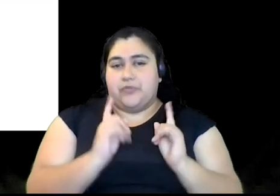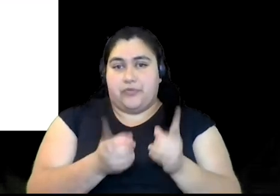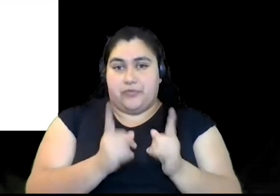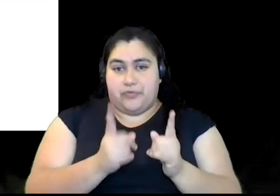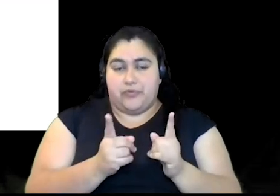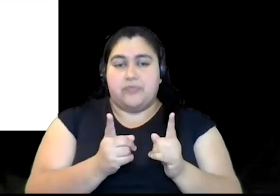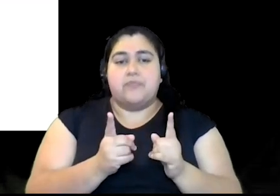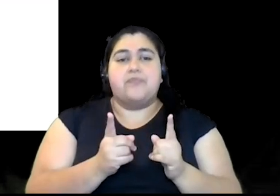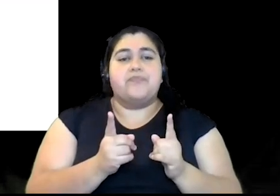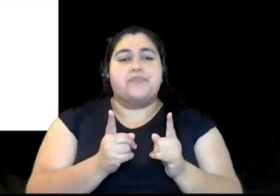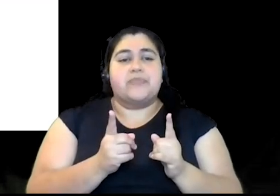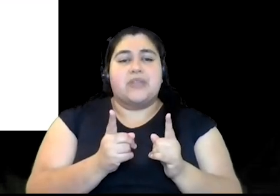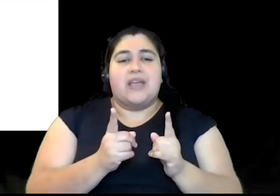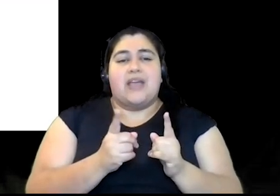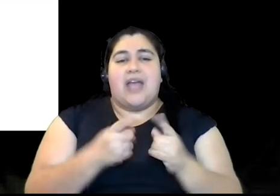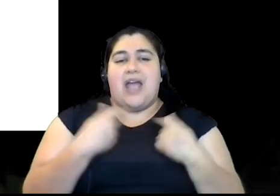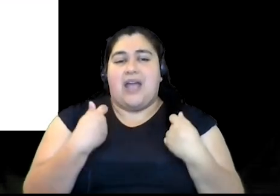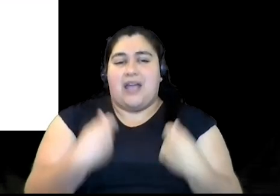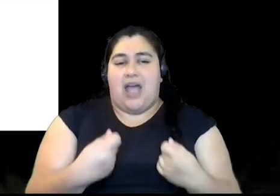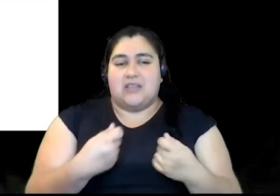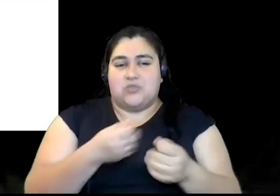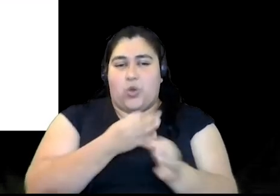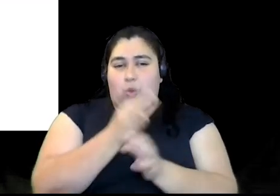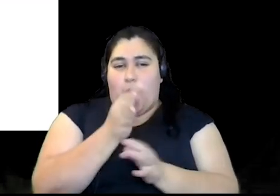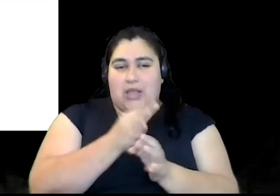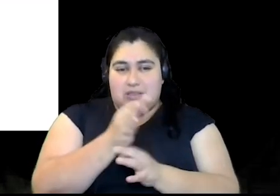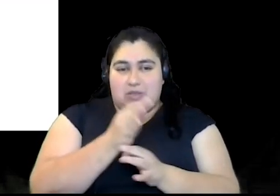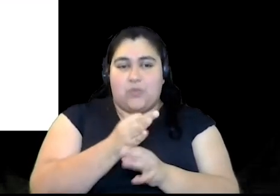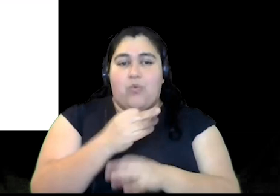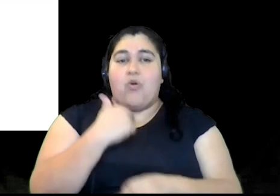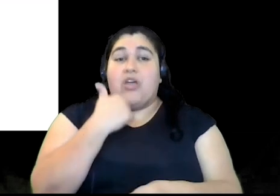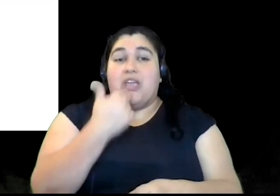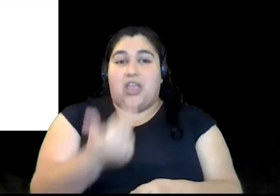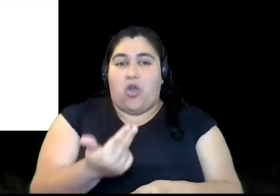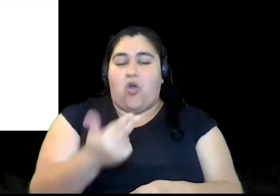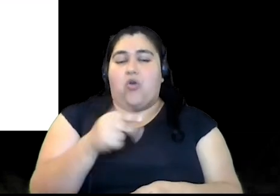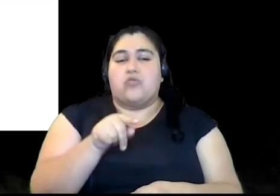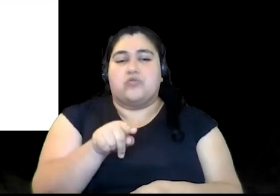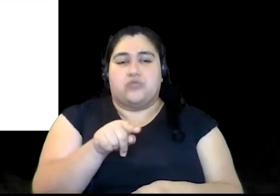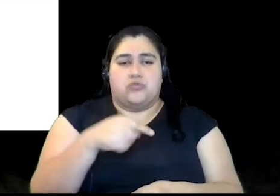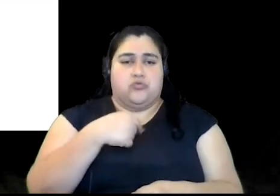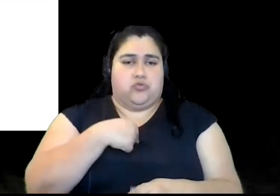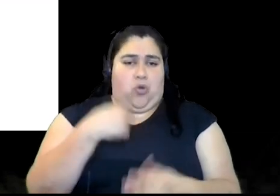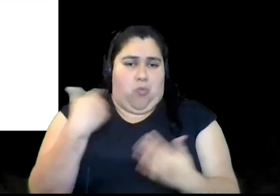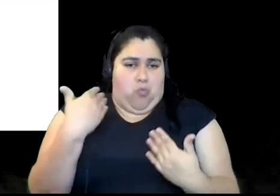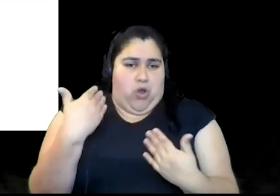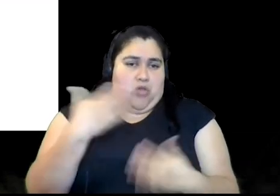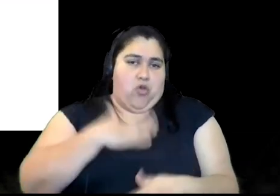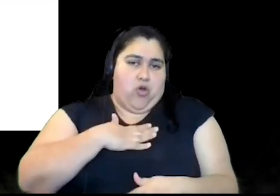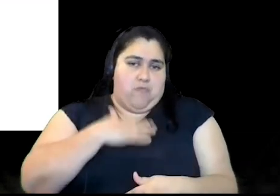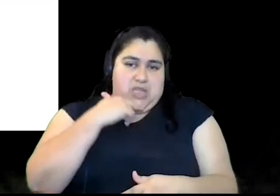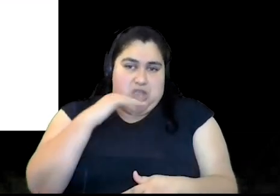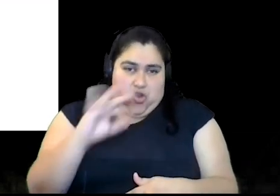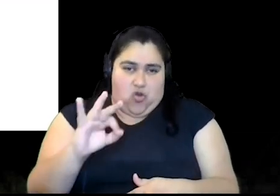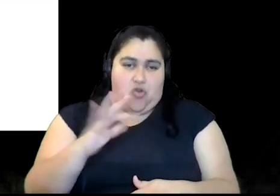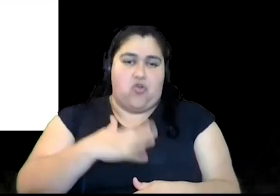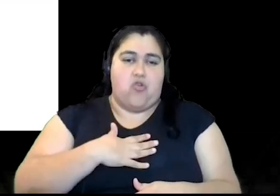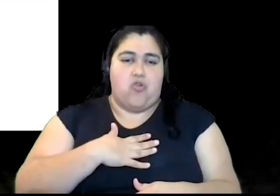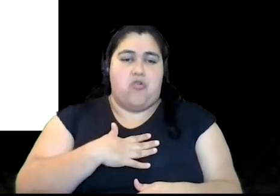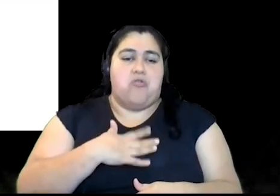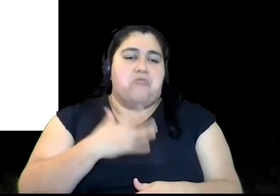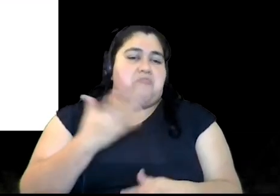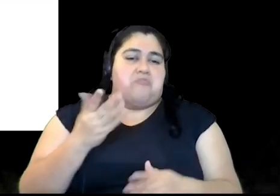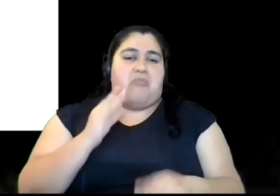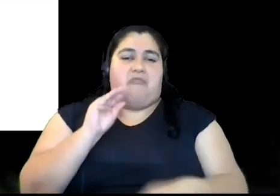Mantenemos, por suerte, la deducción de gastos educativos para hijos. Yo puedo tener a mi hijo en